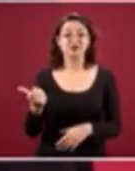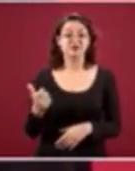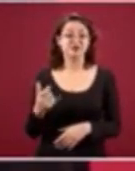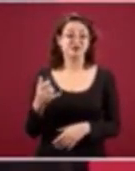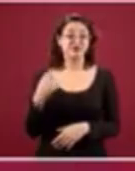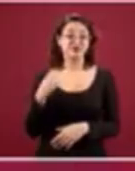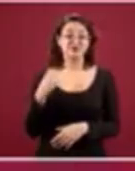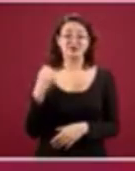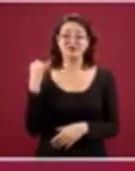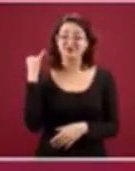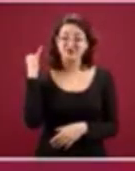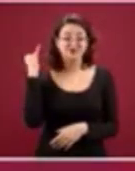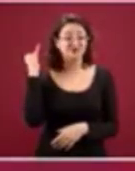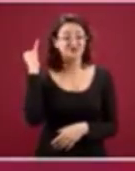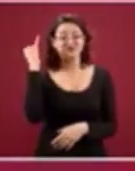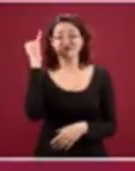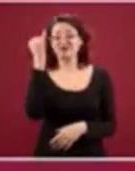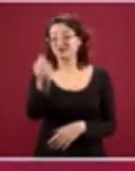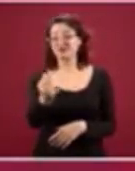a